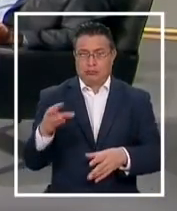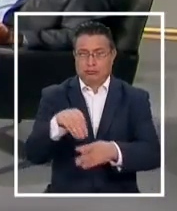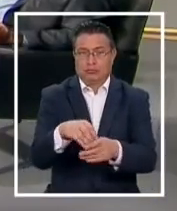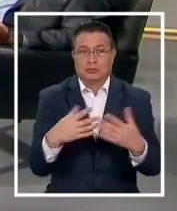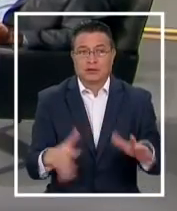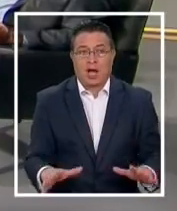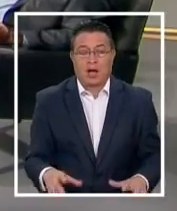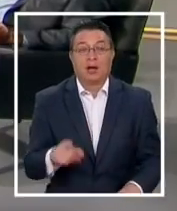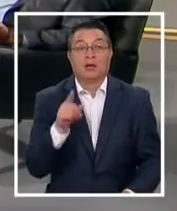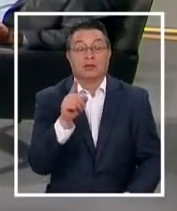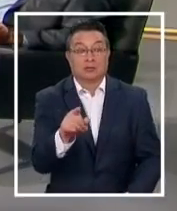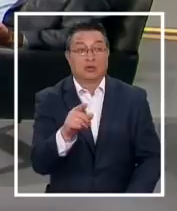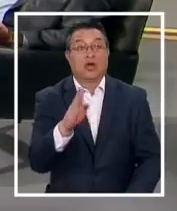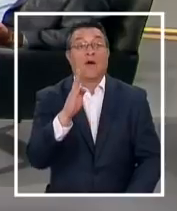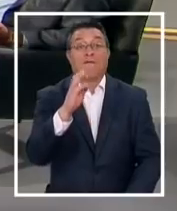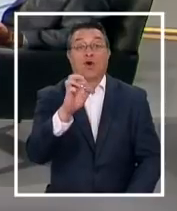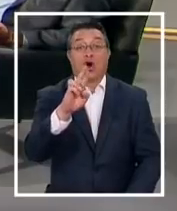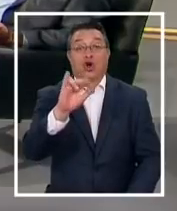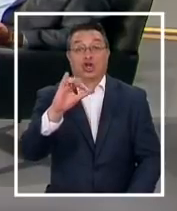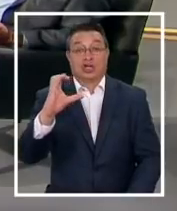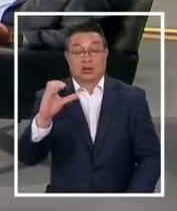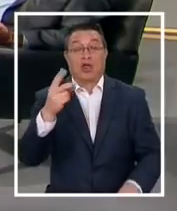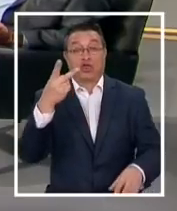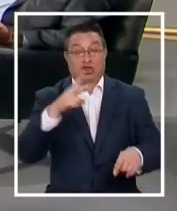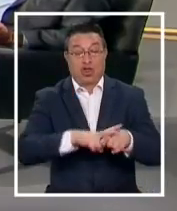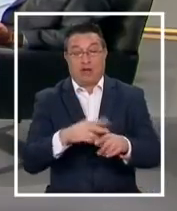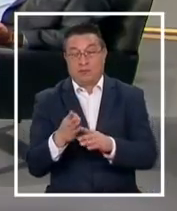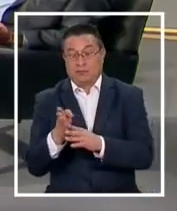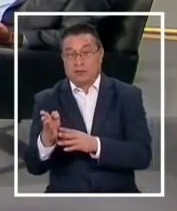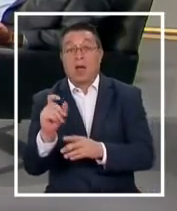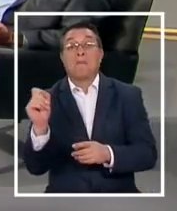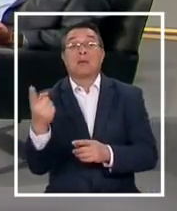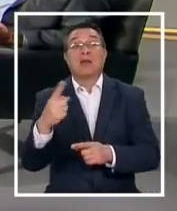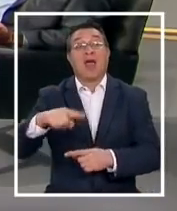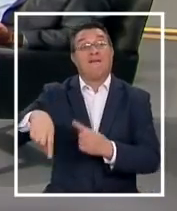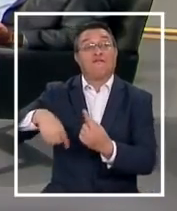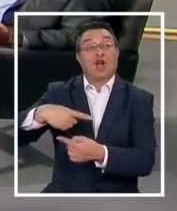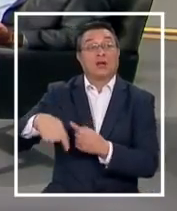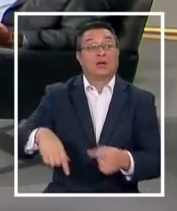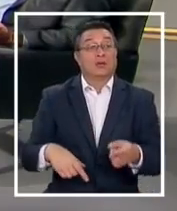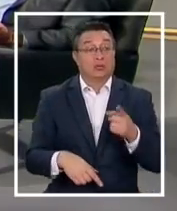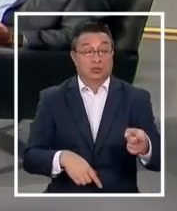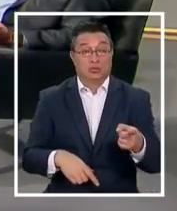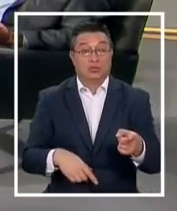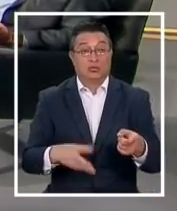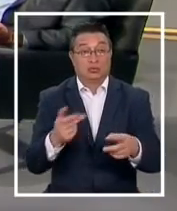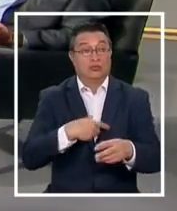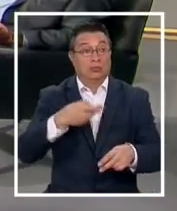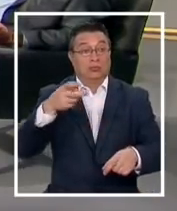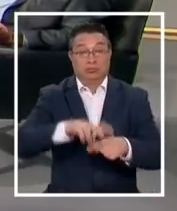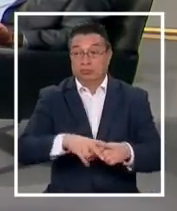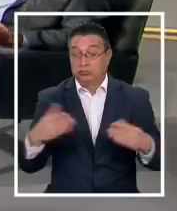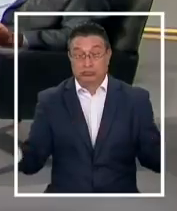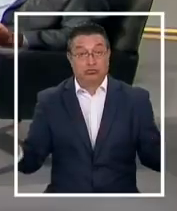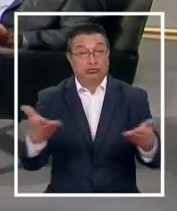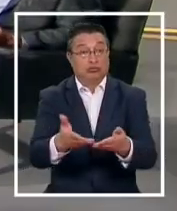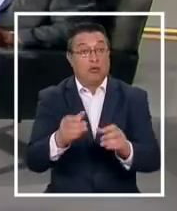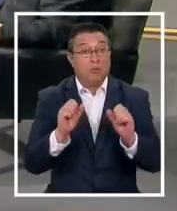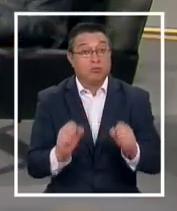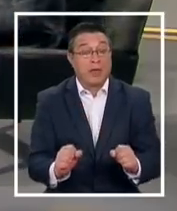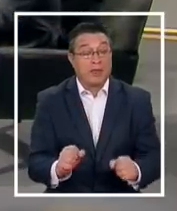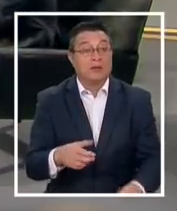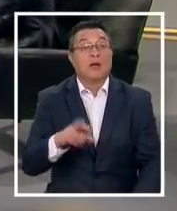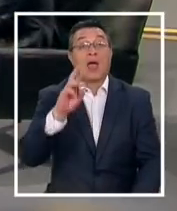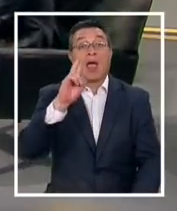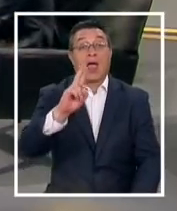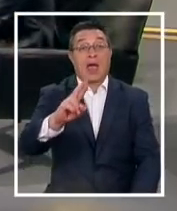que Boric tiene 2 alternativas. O va a primera vuelta. Esto es novedad para mí. Ustedes se van a sentar en la mesa. 3 alternativas. No discuten. Sí. Pero si